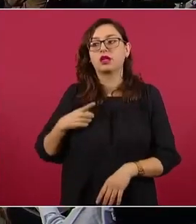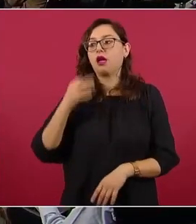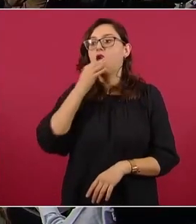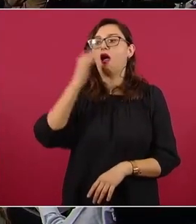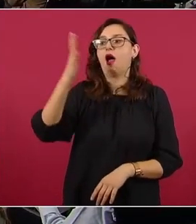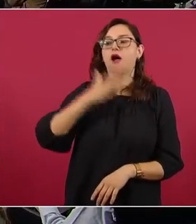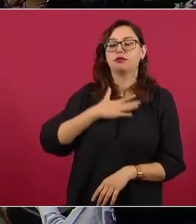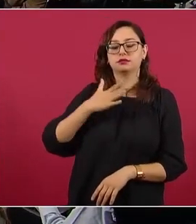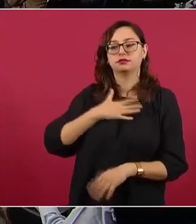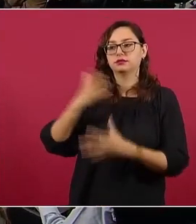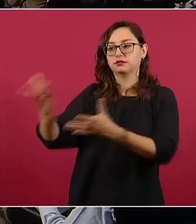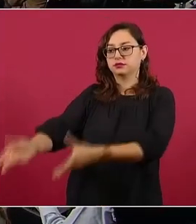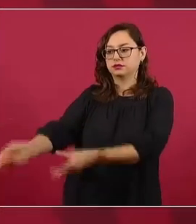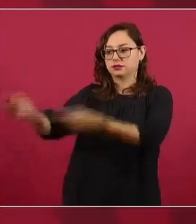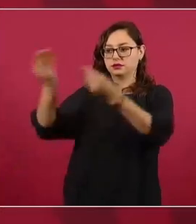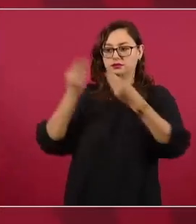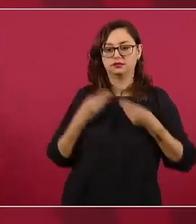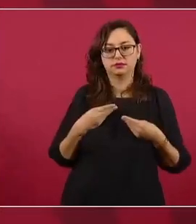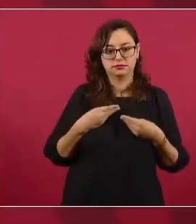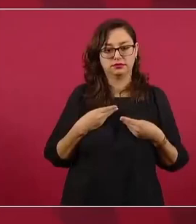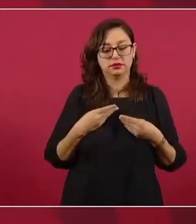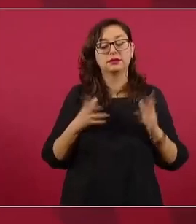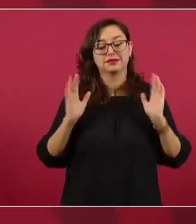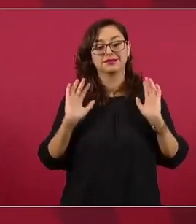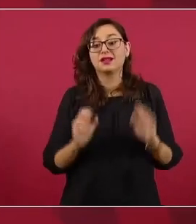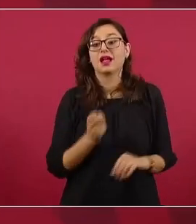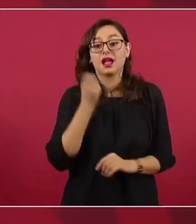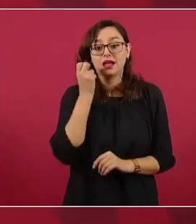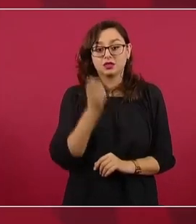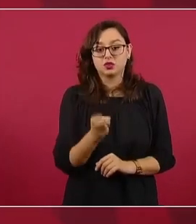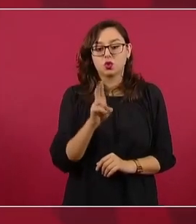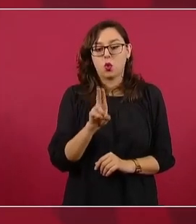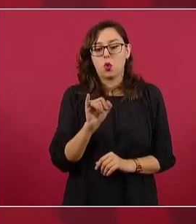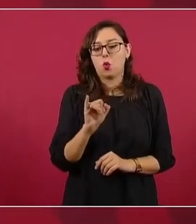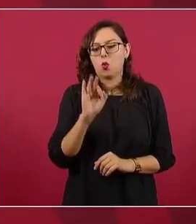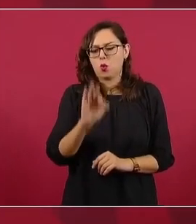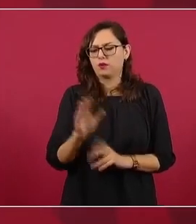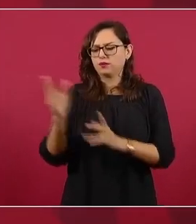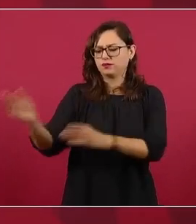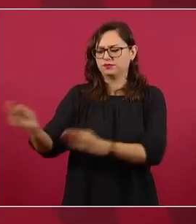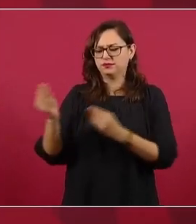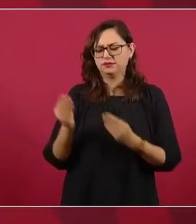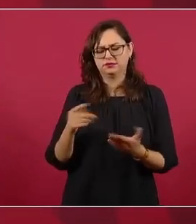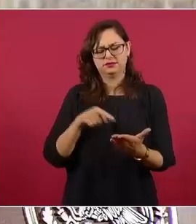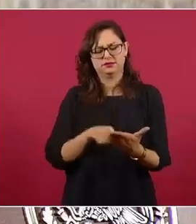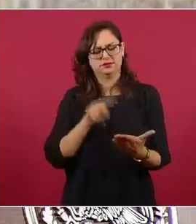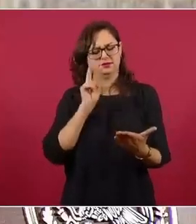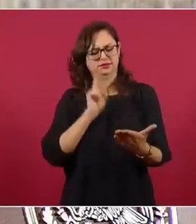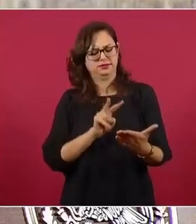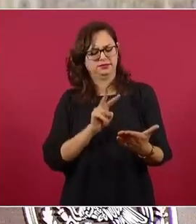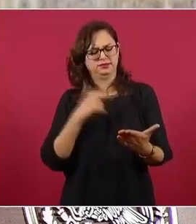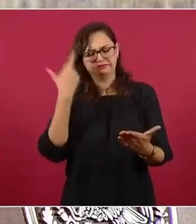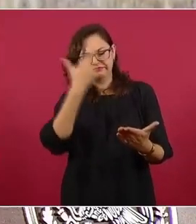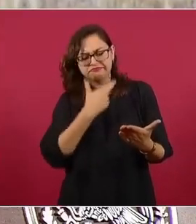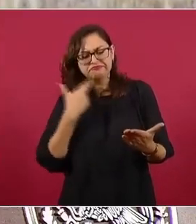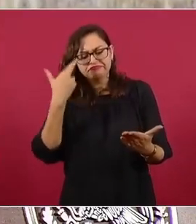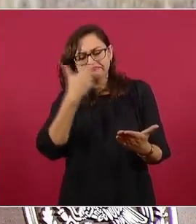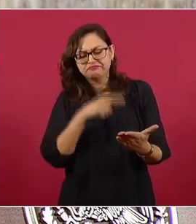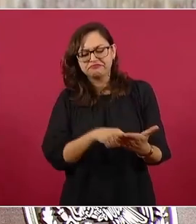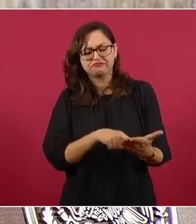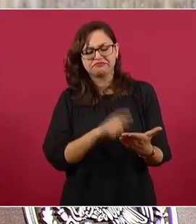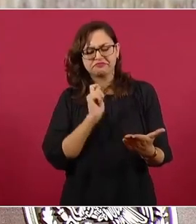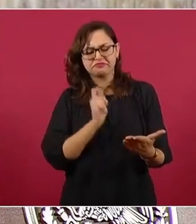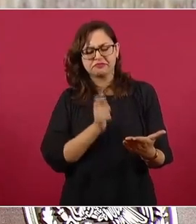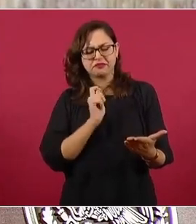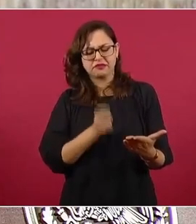es la información básica que se recibe. Cuando esta es no clara o es insuficiente, la